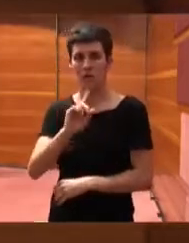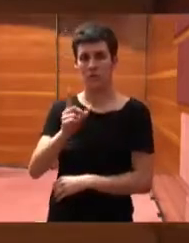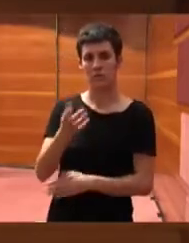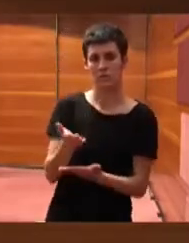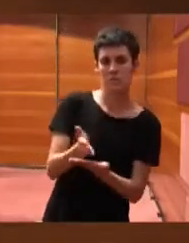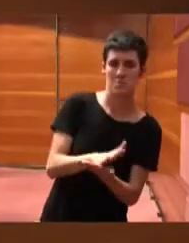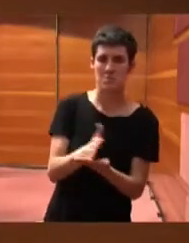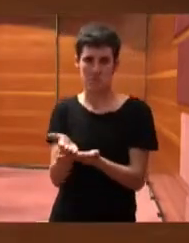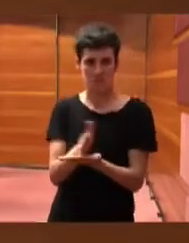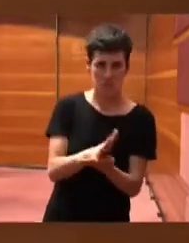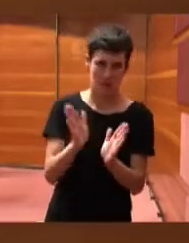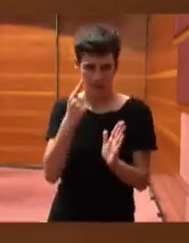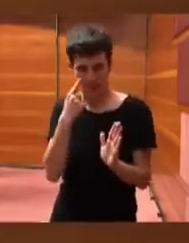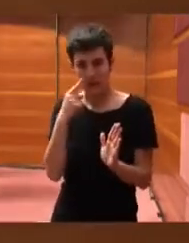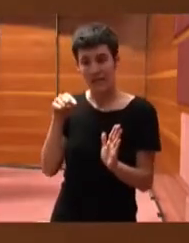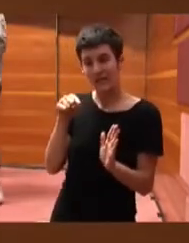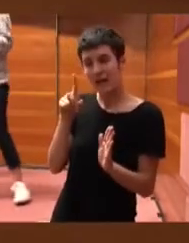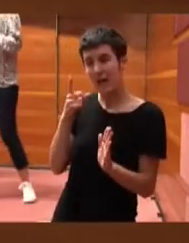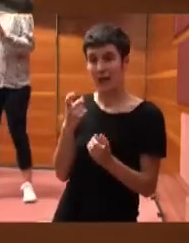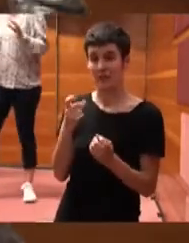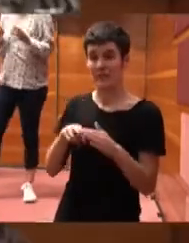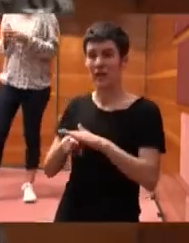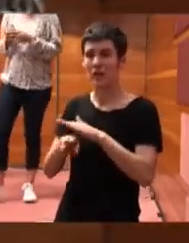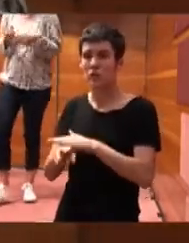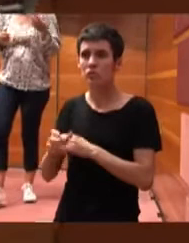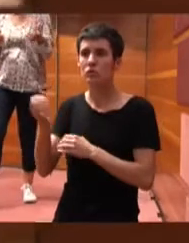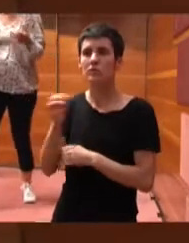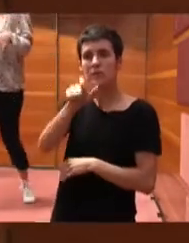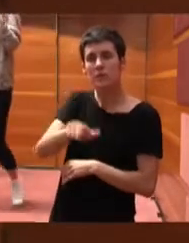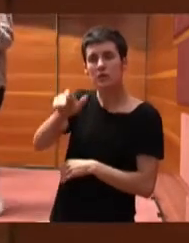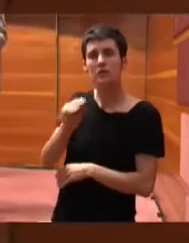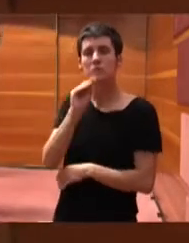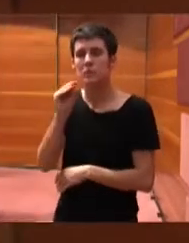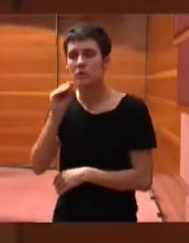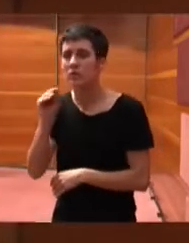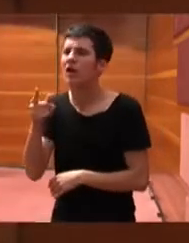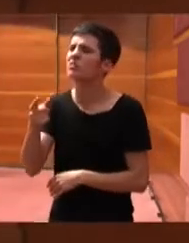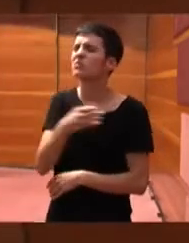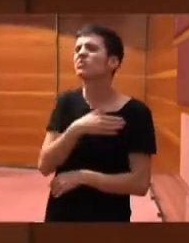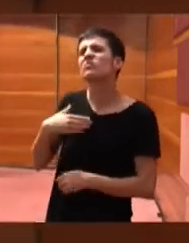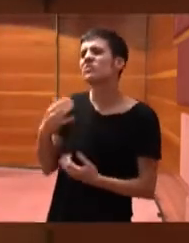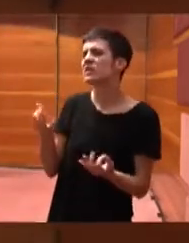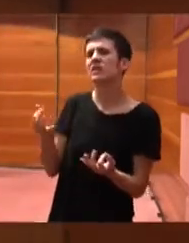intermedio. Aquí necesito algunos recursos. Aquí pregunto a la gente, cuento con ellos, les pregunto, ¿y tú qué quieres?